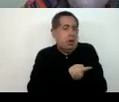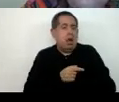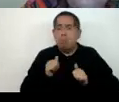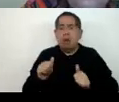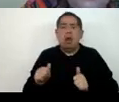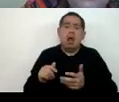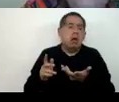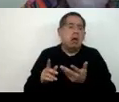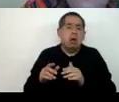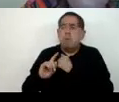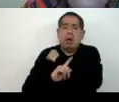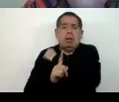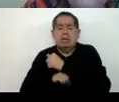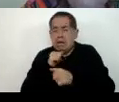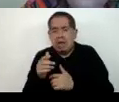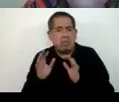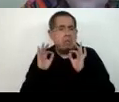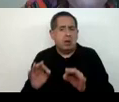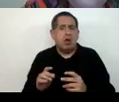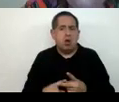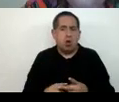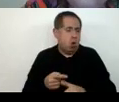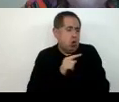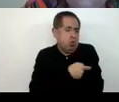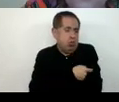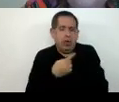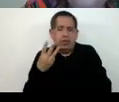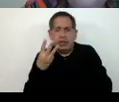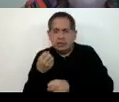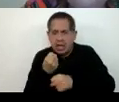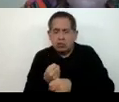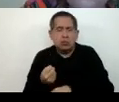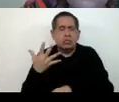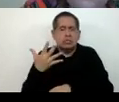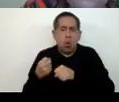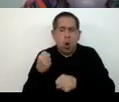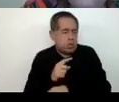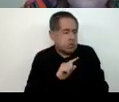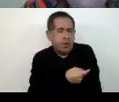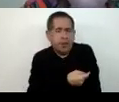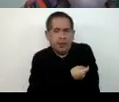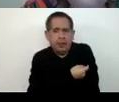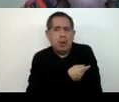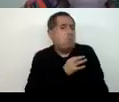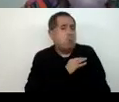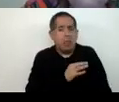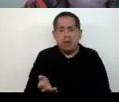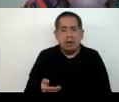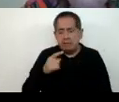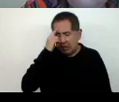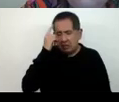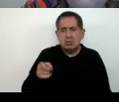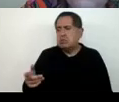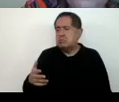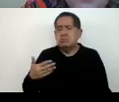opciones de implantes de 3 años o de 5 años en los que la paciente prácticamente